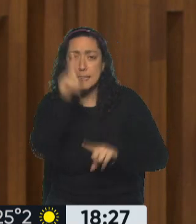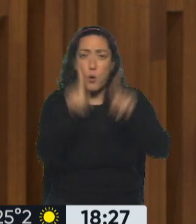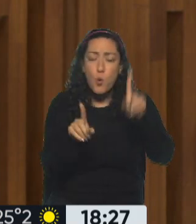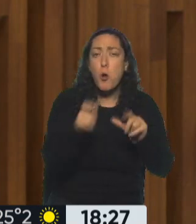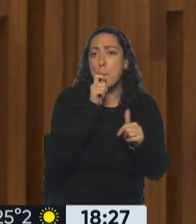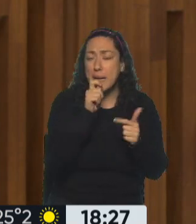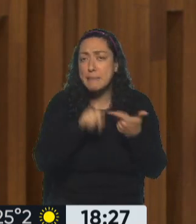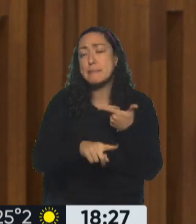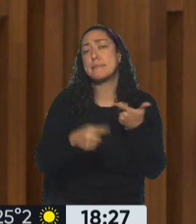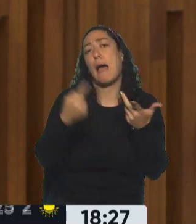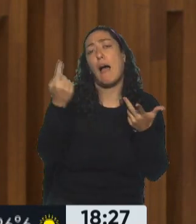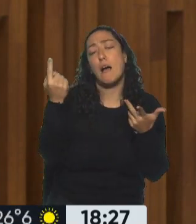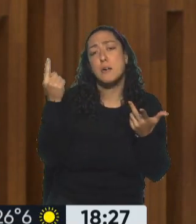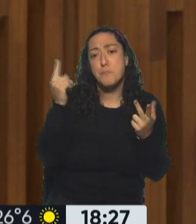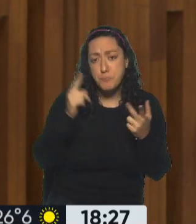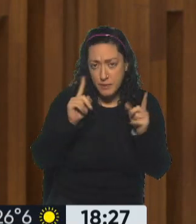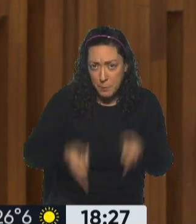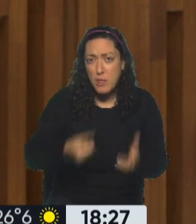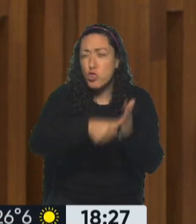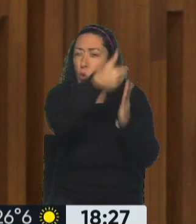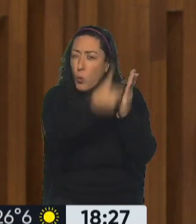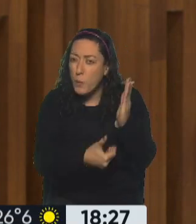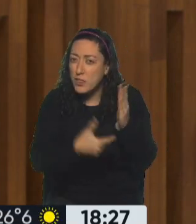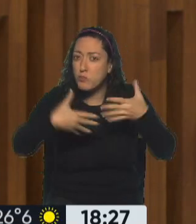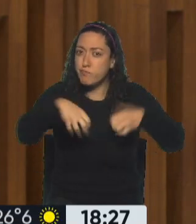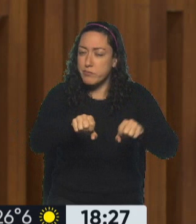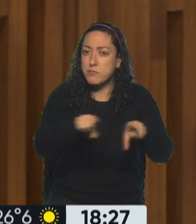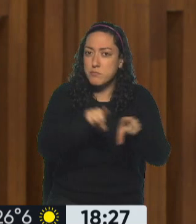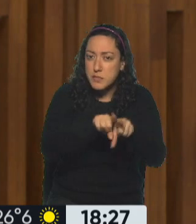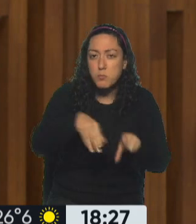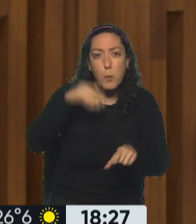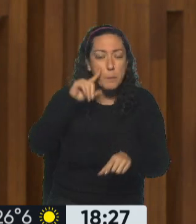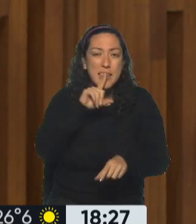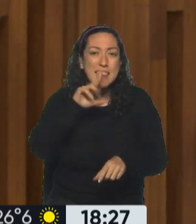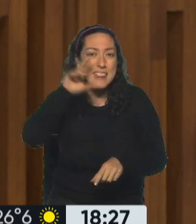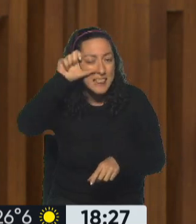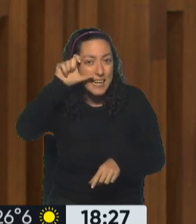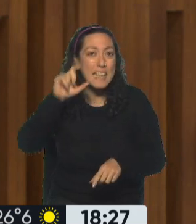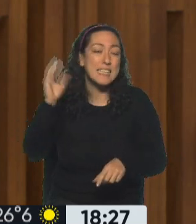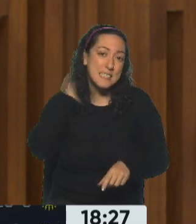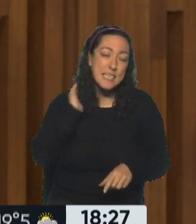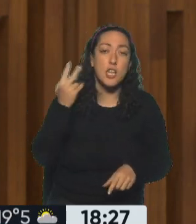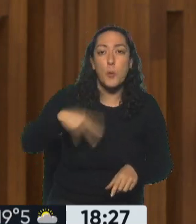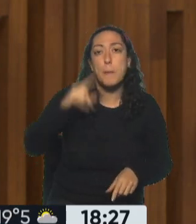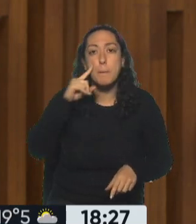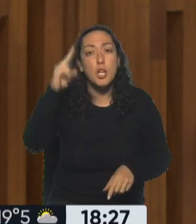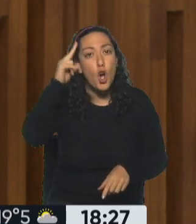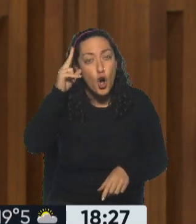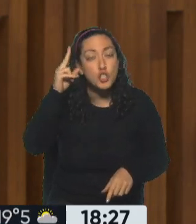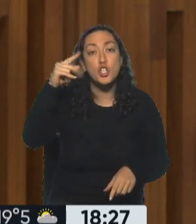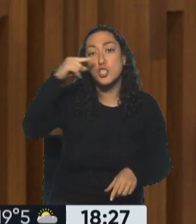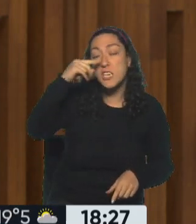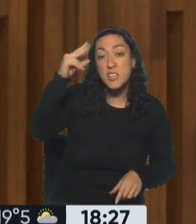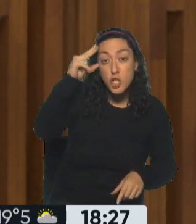prensa. Incluso hay documentos como el editorial de Bartolomé Mitre del 16 de noviembre de 1878, cuando él dice